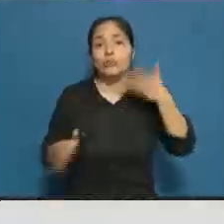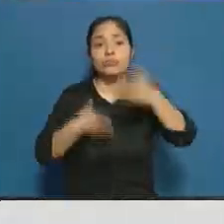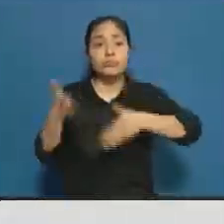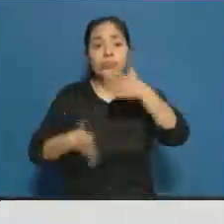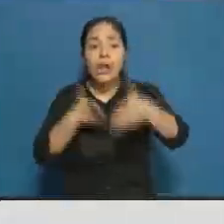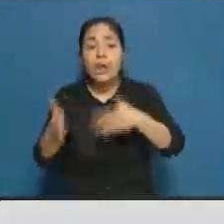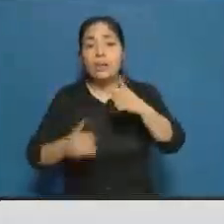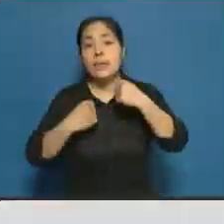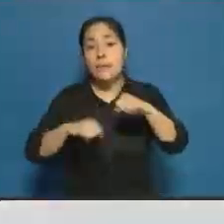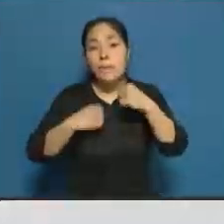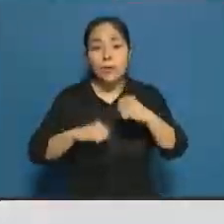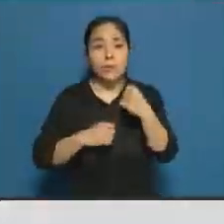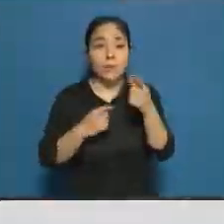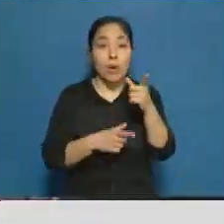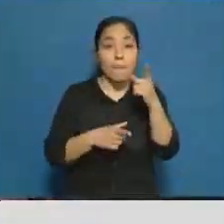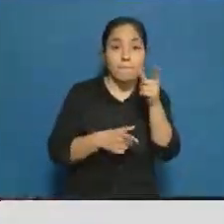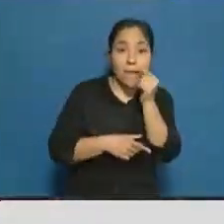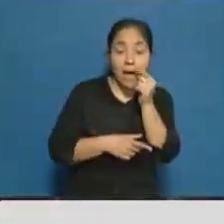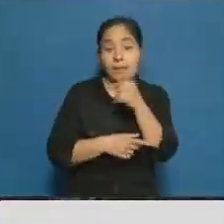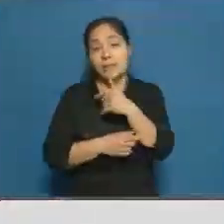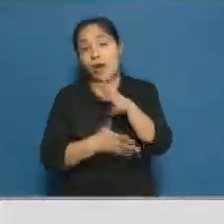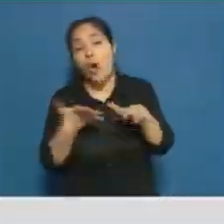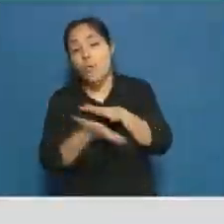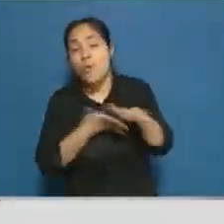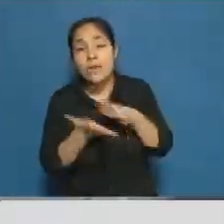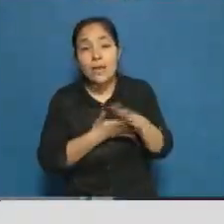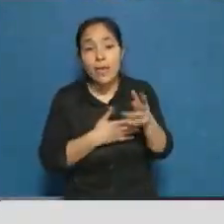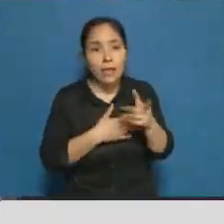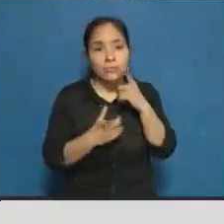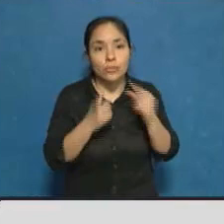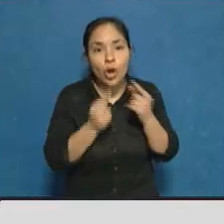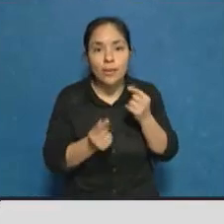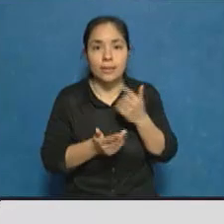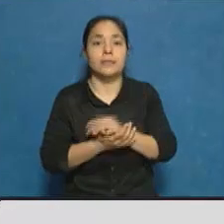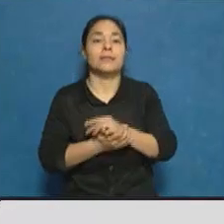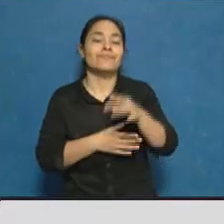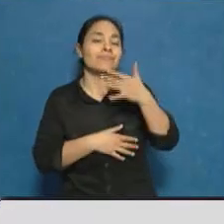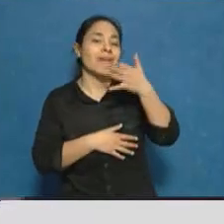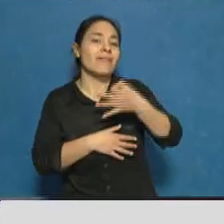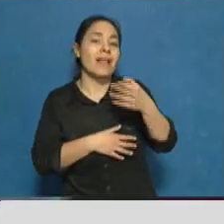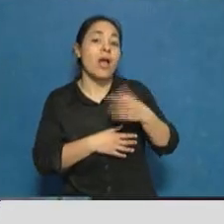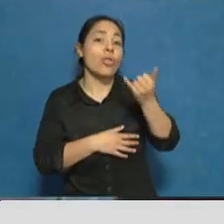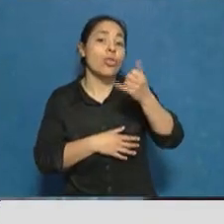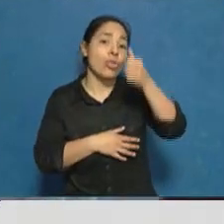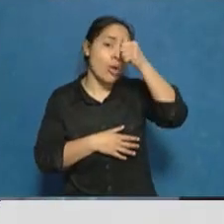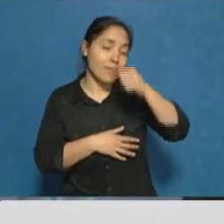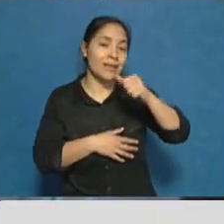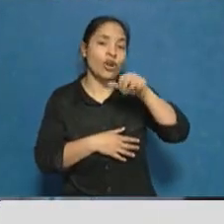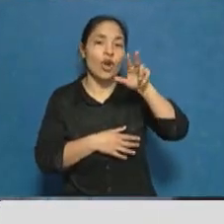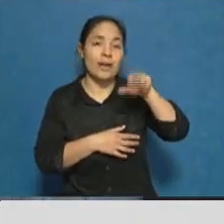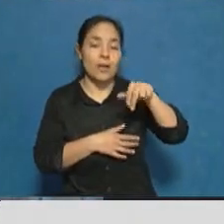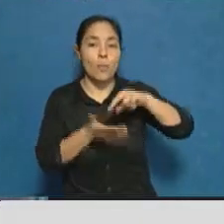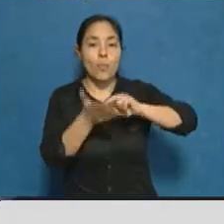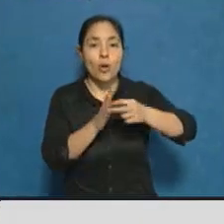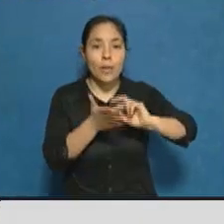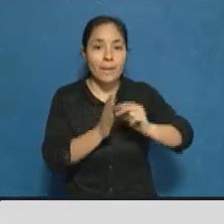padres, dirigentes y vecinos tomaron la posta del reclamo. Es cierto que el día domingo aquí hubo un inconveniente, que